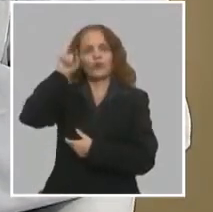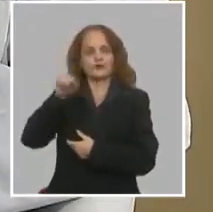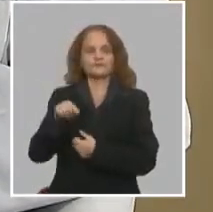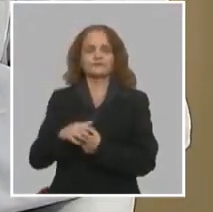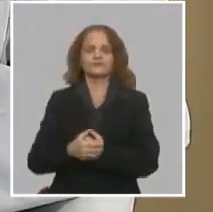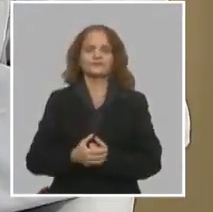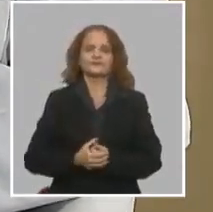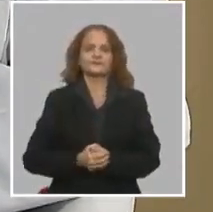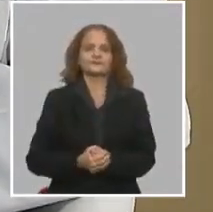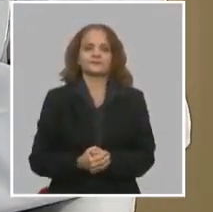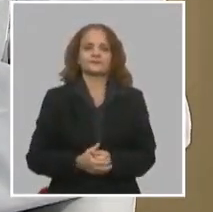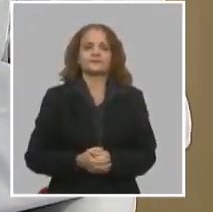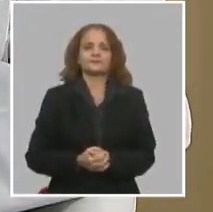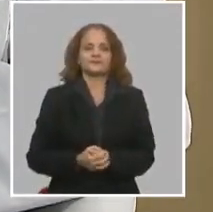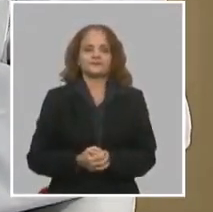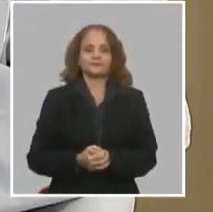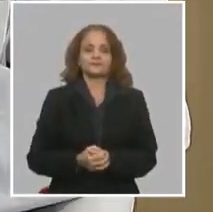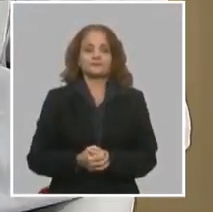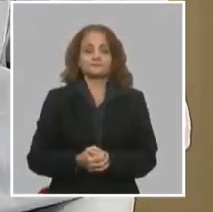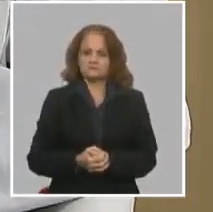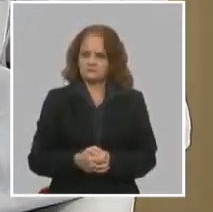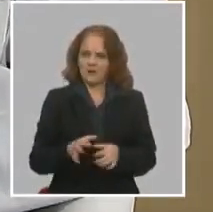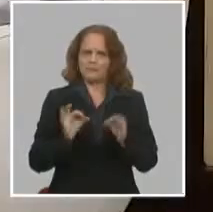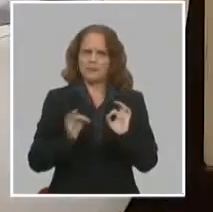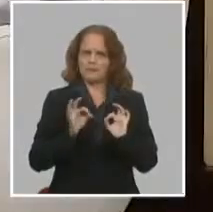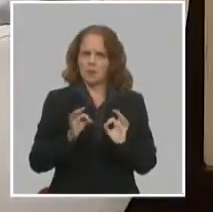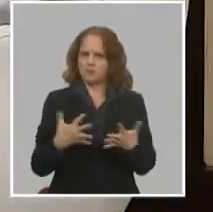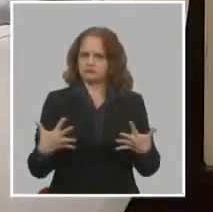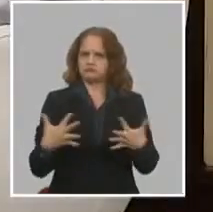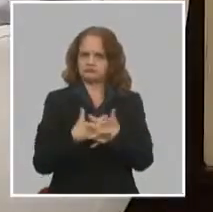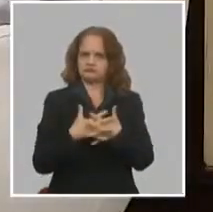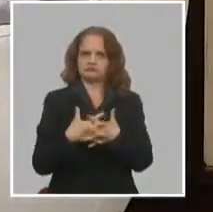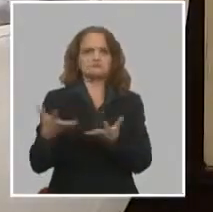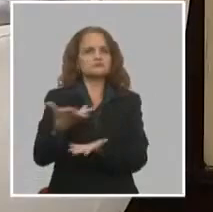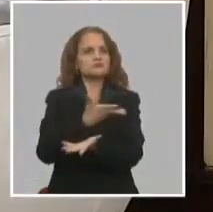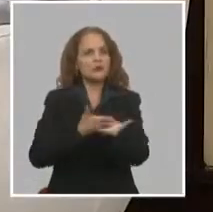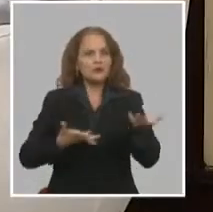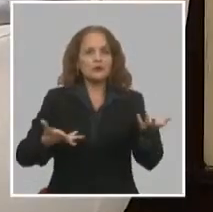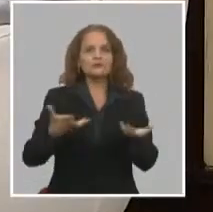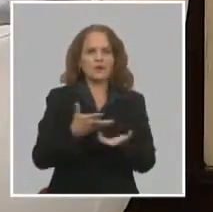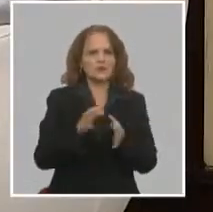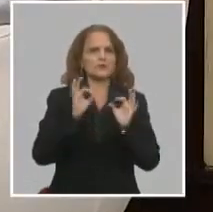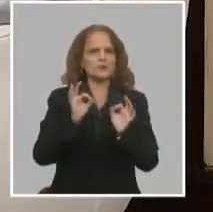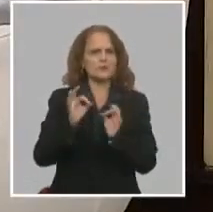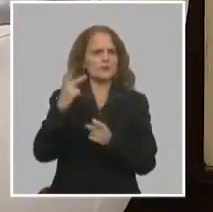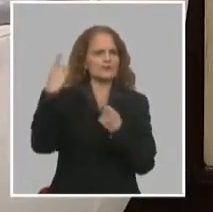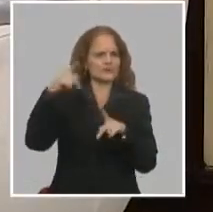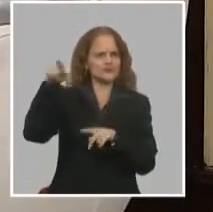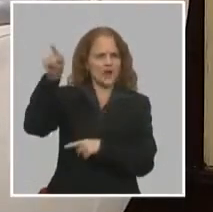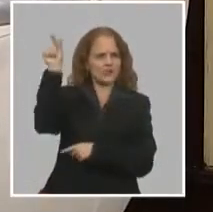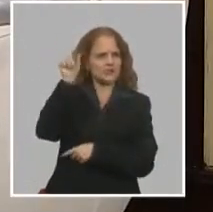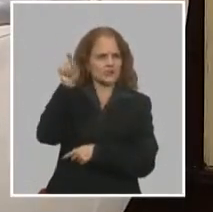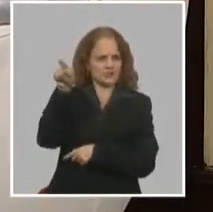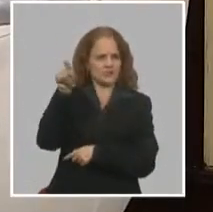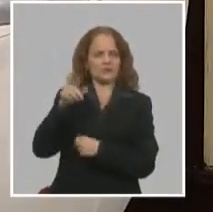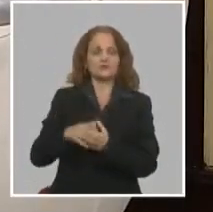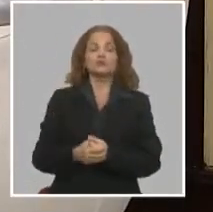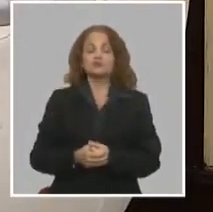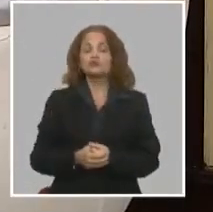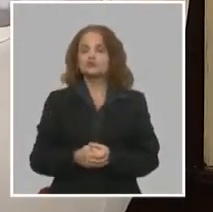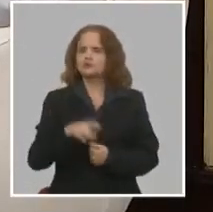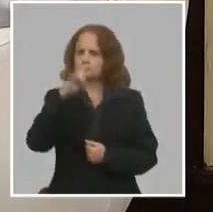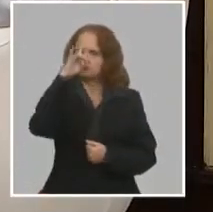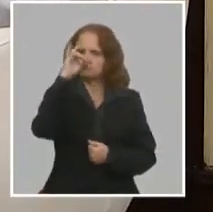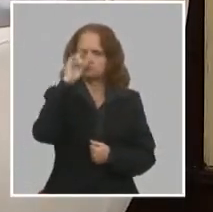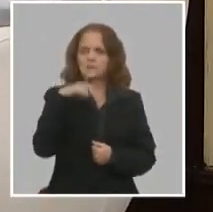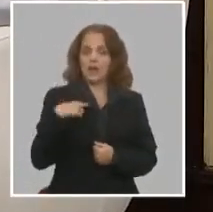acá en nuestro país. ¿Se mantienen las relaciones, los contactos, los intercambios con esos profesionales italianos? Sí, se mantiene en el